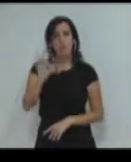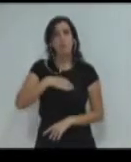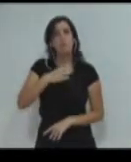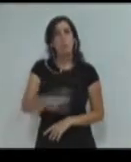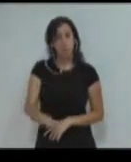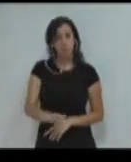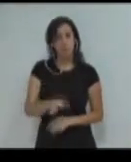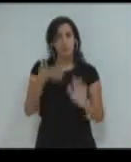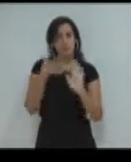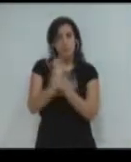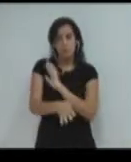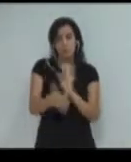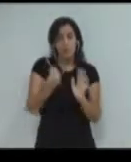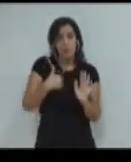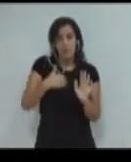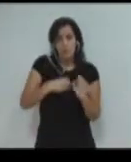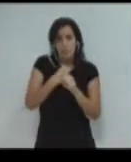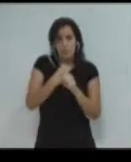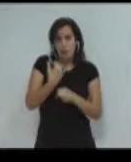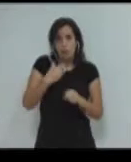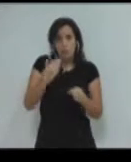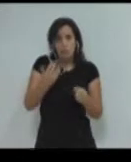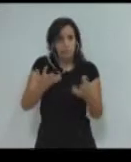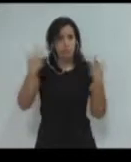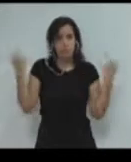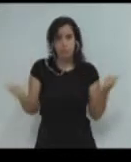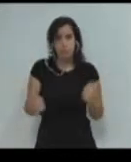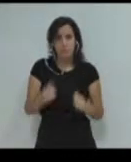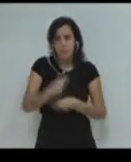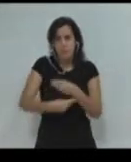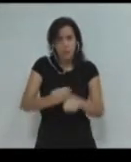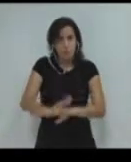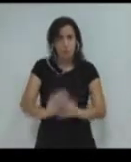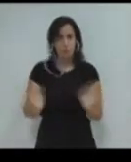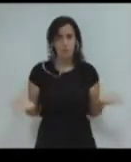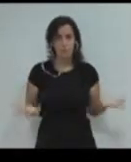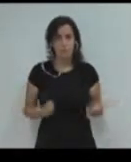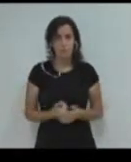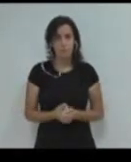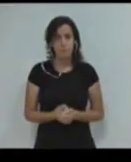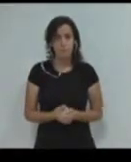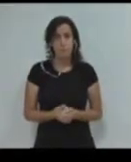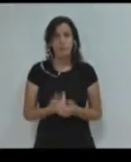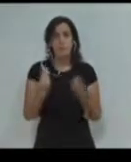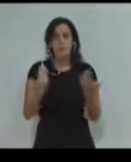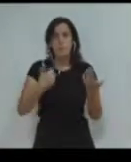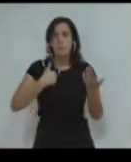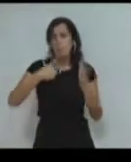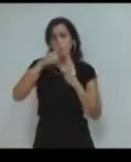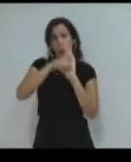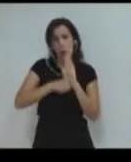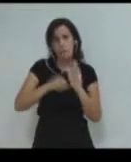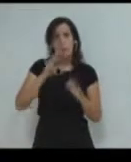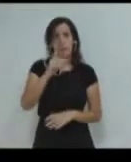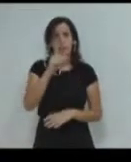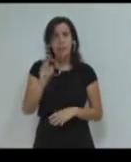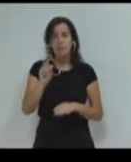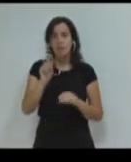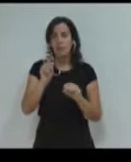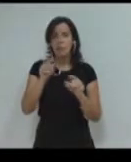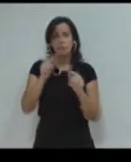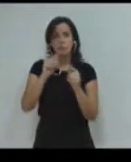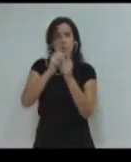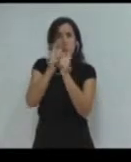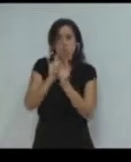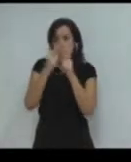ya tenemos muchísimo del trabajo hecho, muchísimo. Lo retoco con mi programa de PDF, lo dejo ya